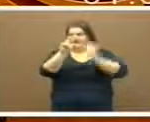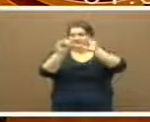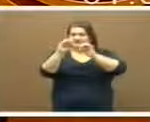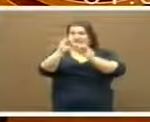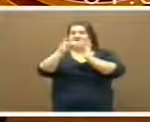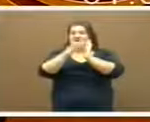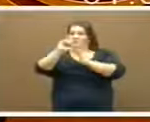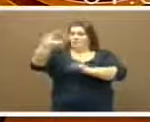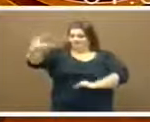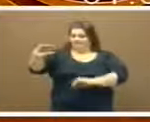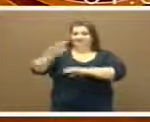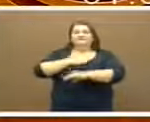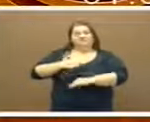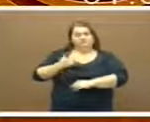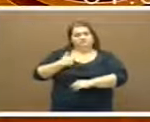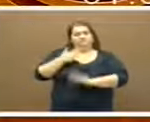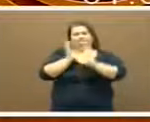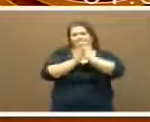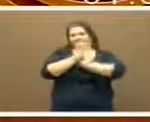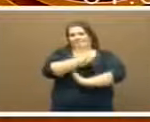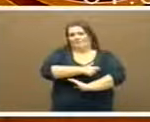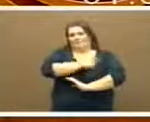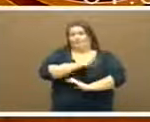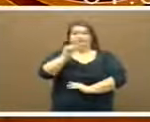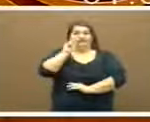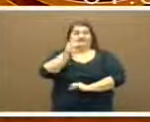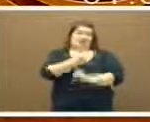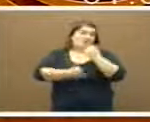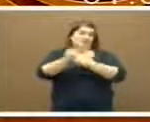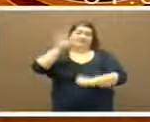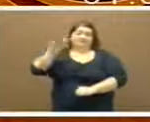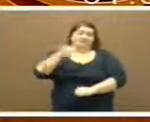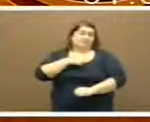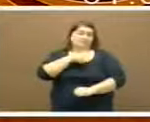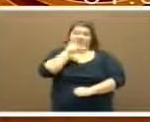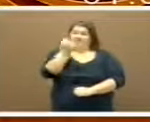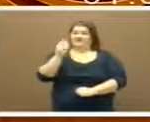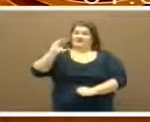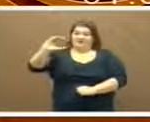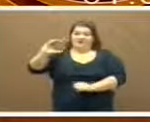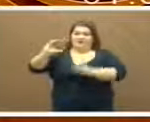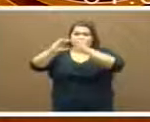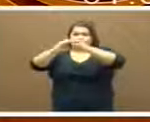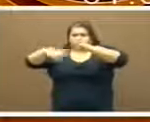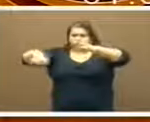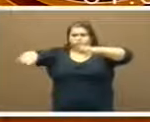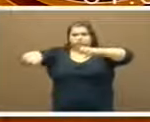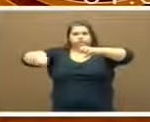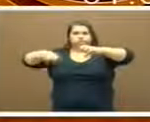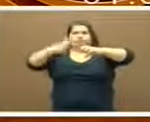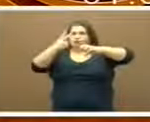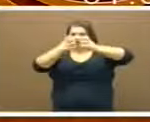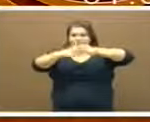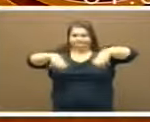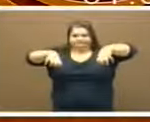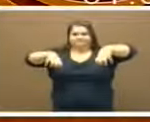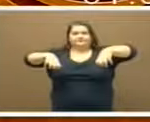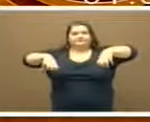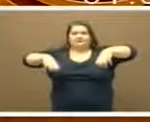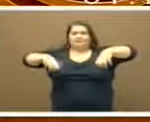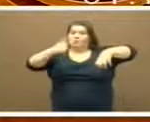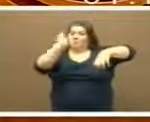70.000 euros y, como ya le explicamos en la comisión, era inviable desde el punto de vista económico porque dicha partida se desglosa en dos